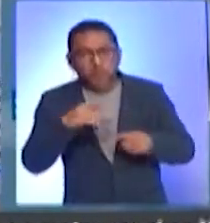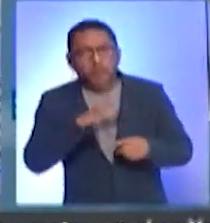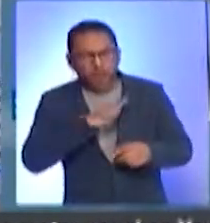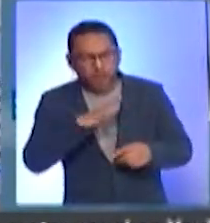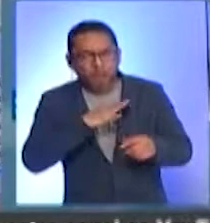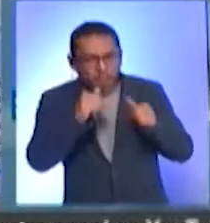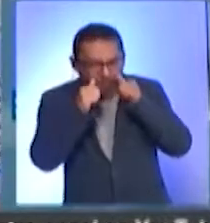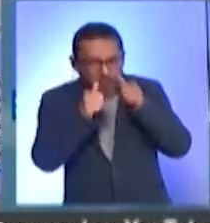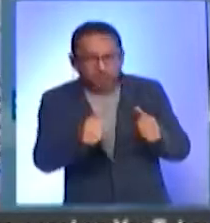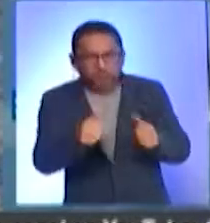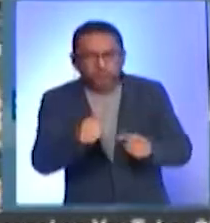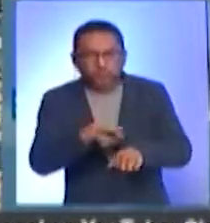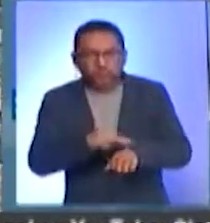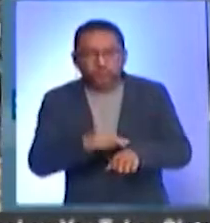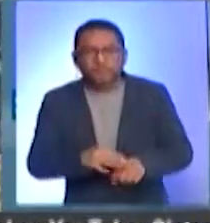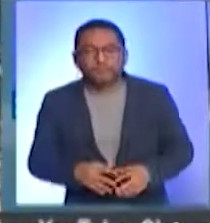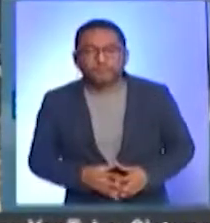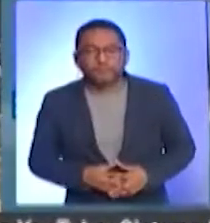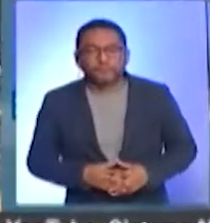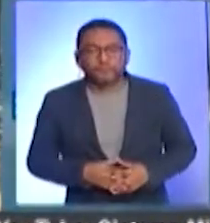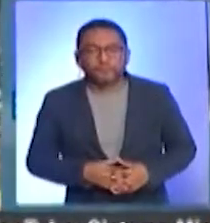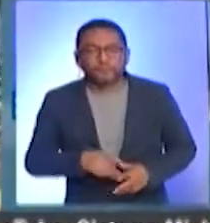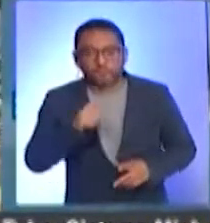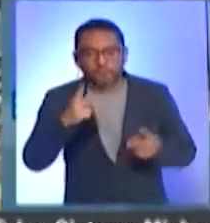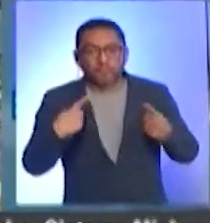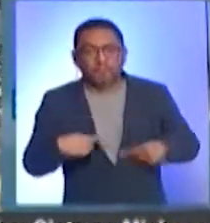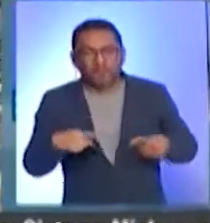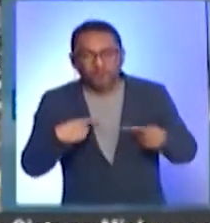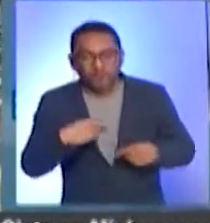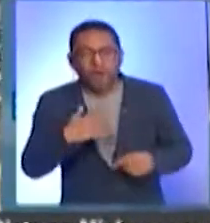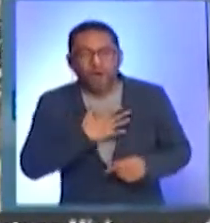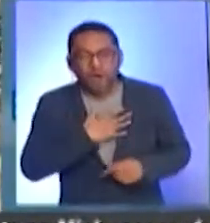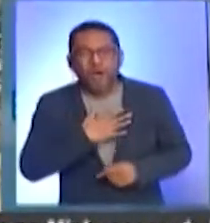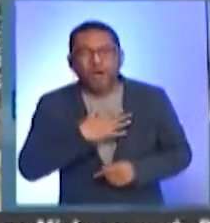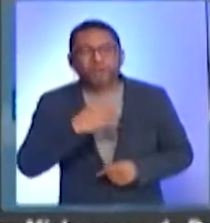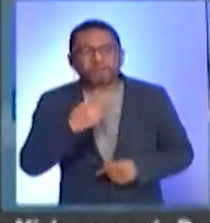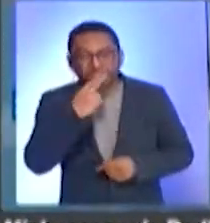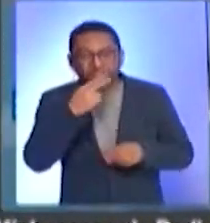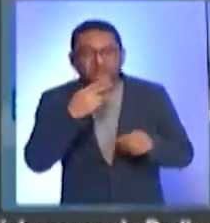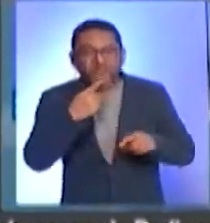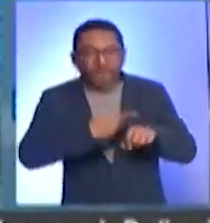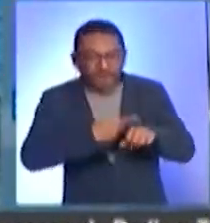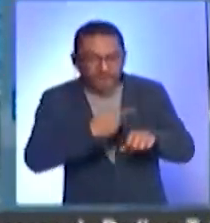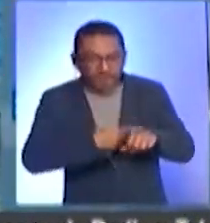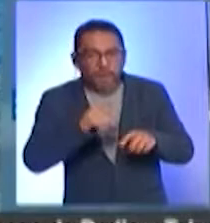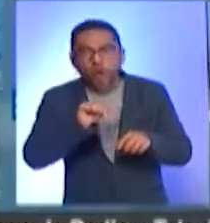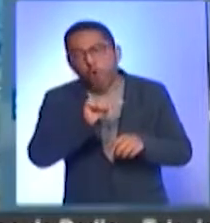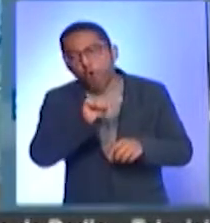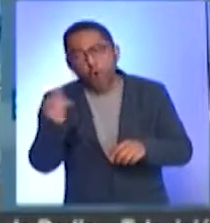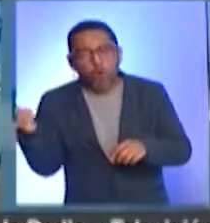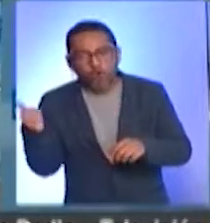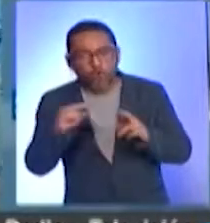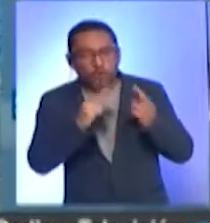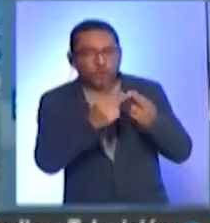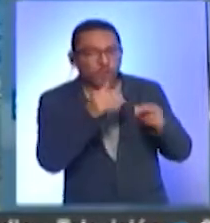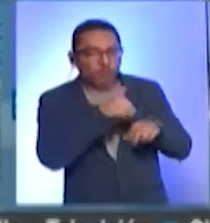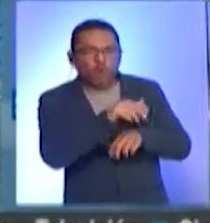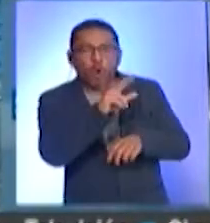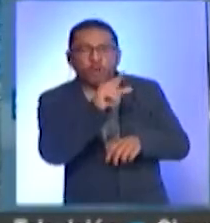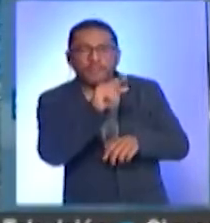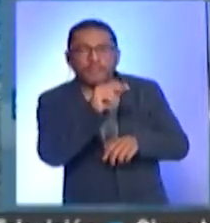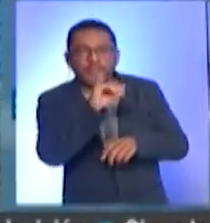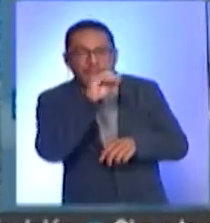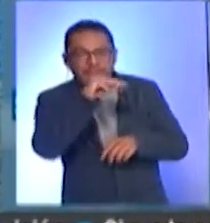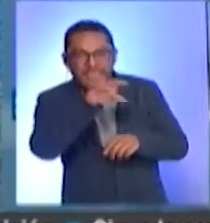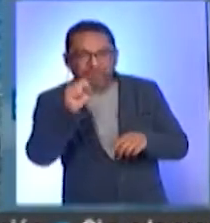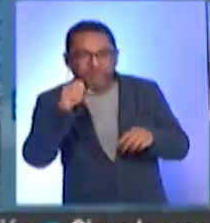detalles el ingreso a personas con problemas respiratorios tienen acceso exclusivo en la unidad de medicina familiar número 80 del imms morelia